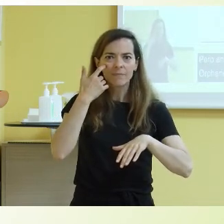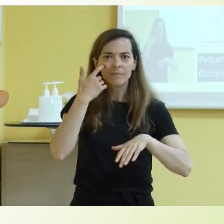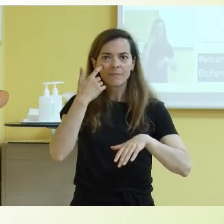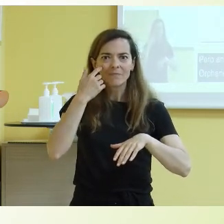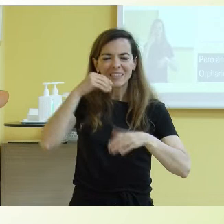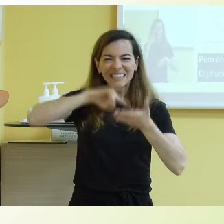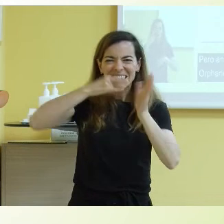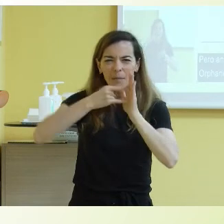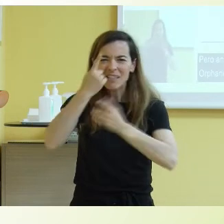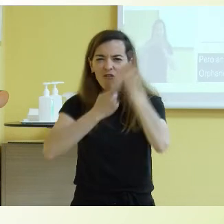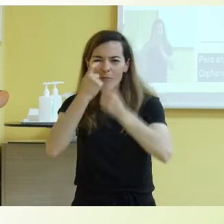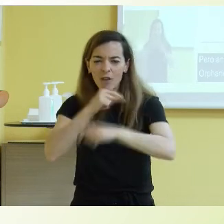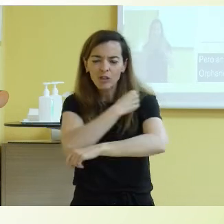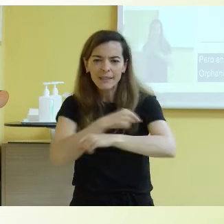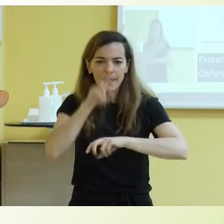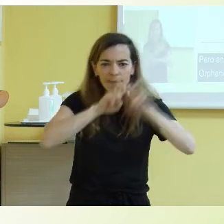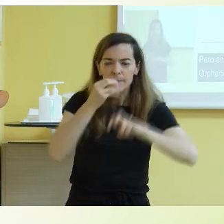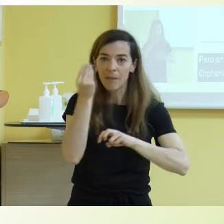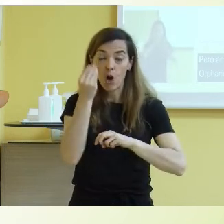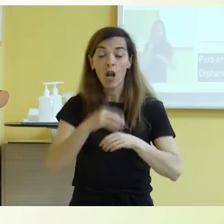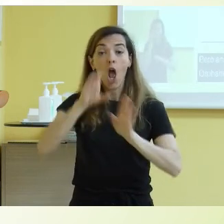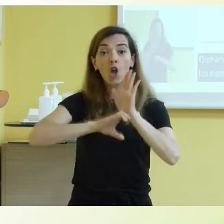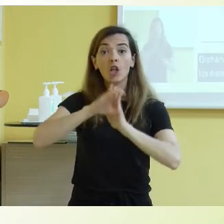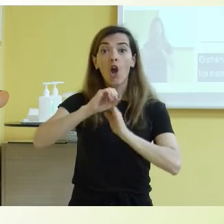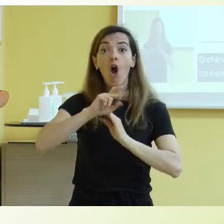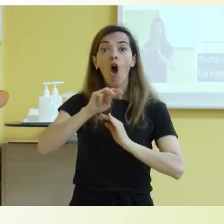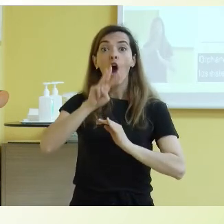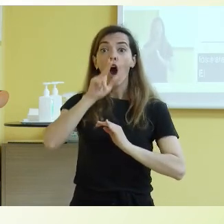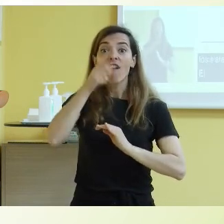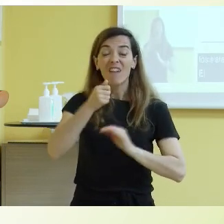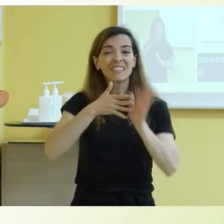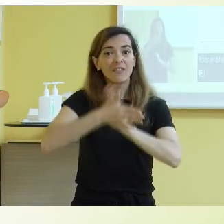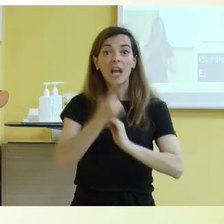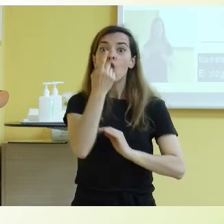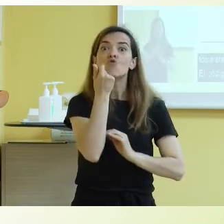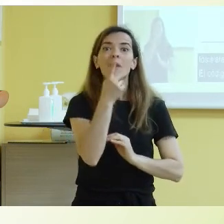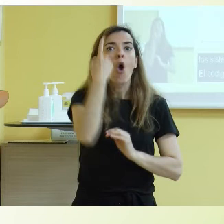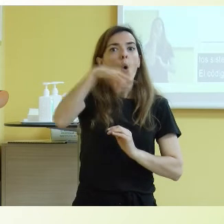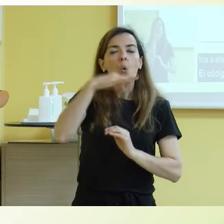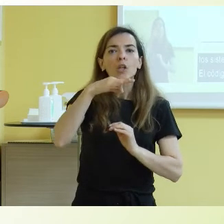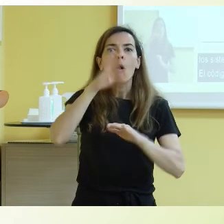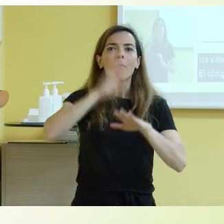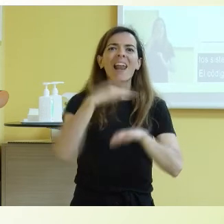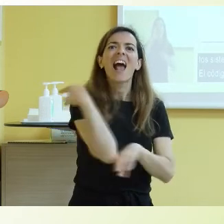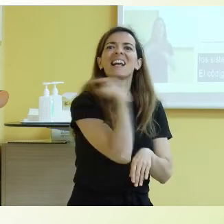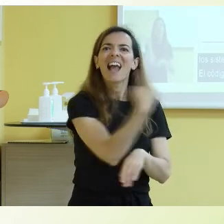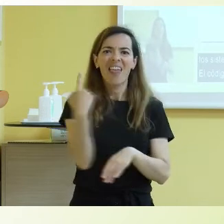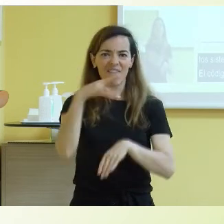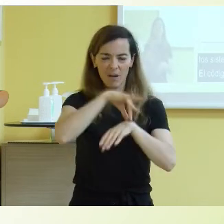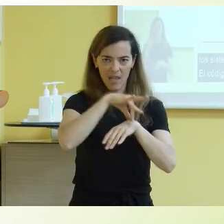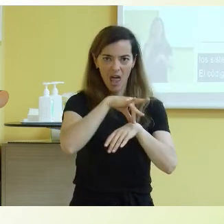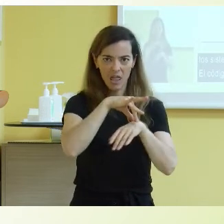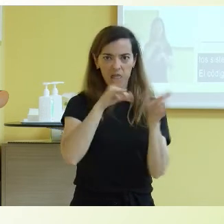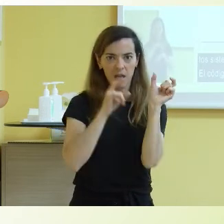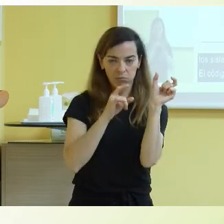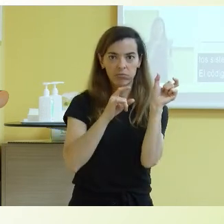información sanitaria. El código ORFA está compuesto por un número único y estable para cada enfermedad y está alineado con